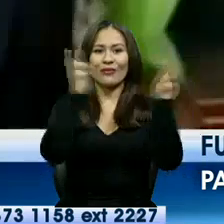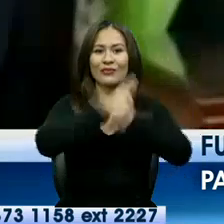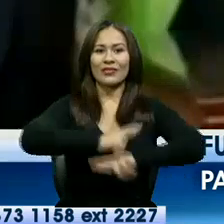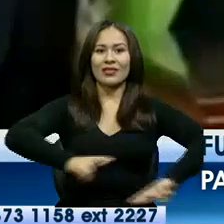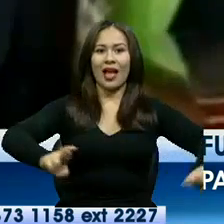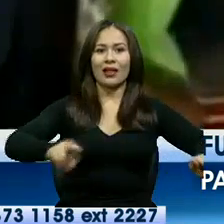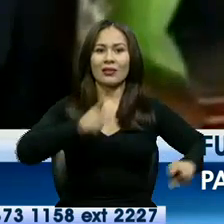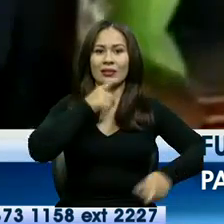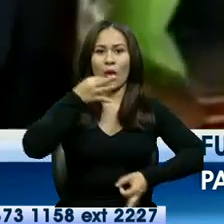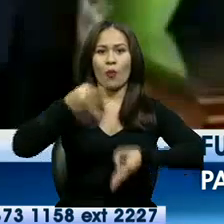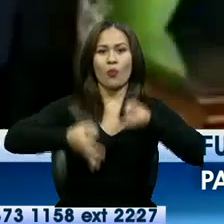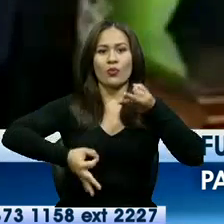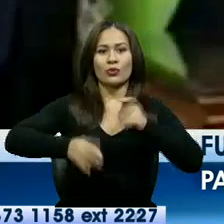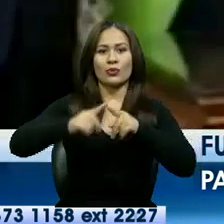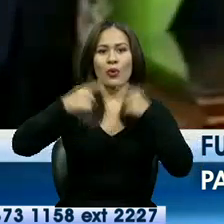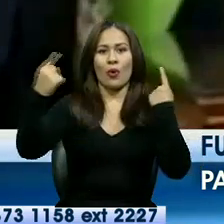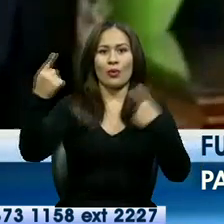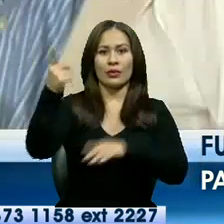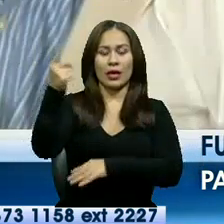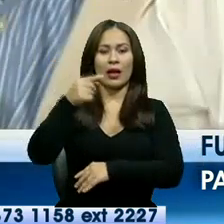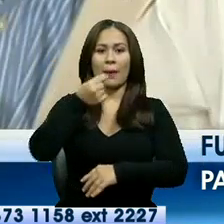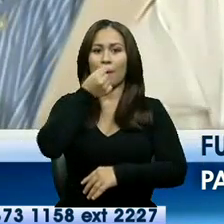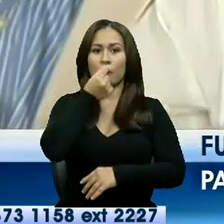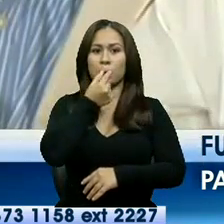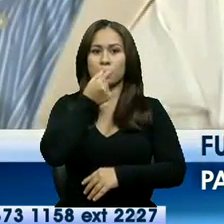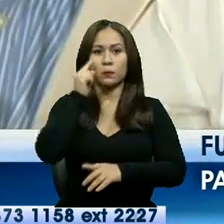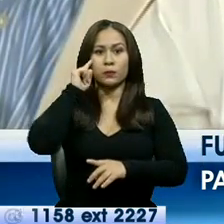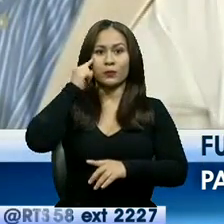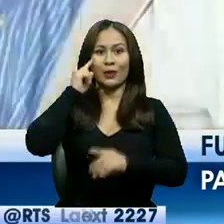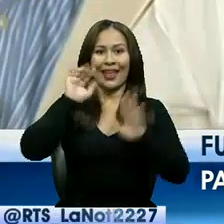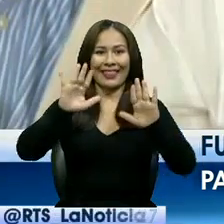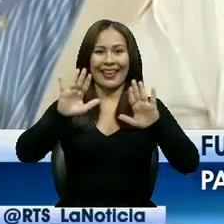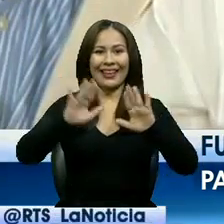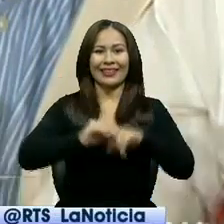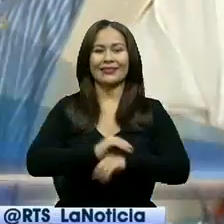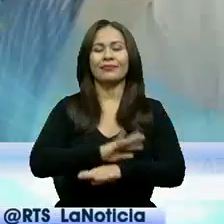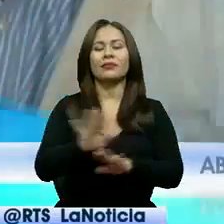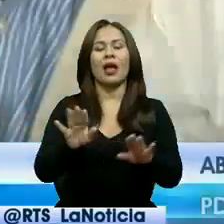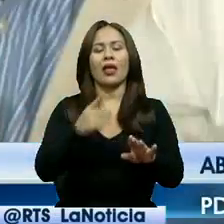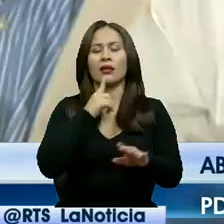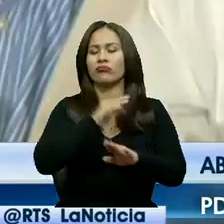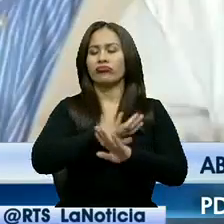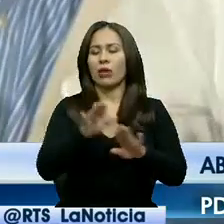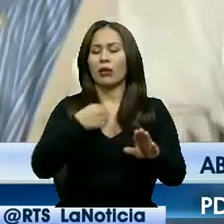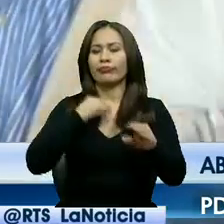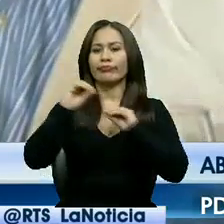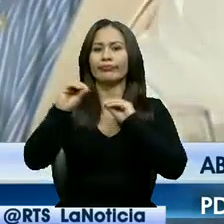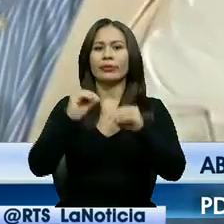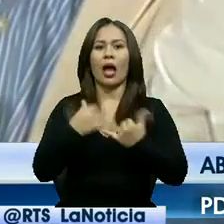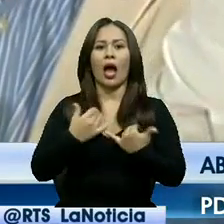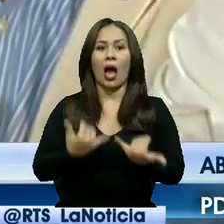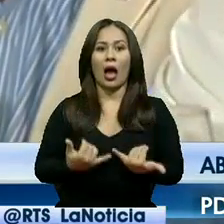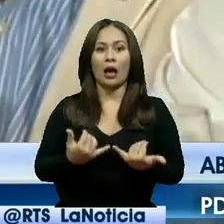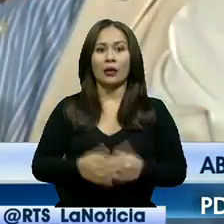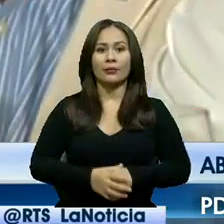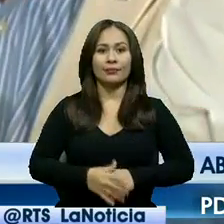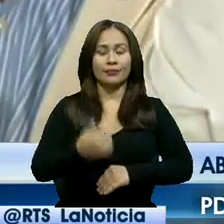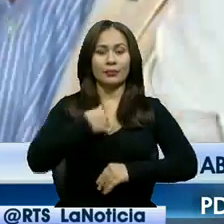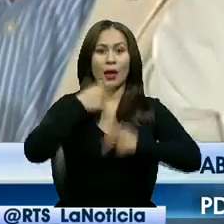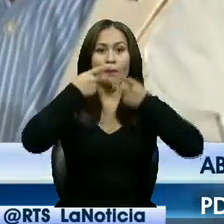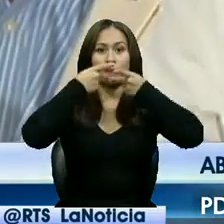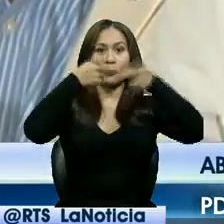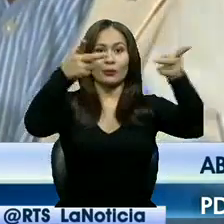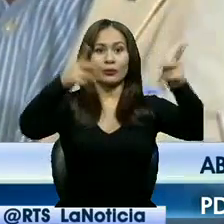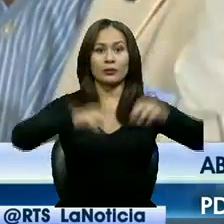Bucaram está ejecutoriada y, por ende, y en esto quiero ser enfático,